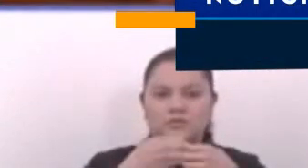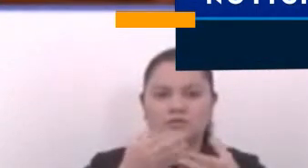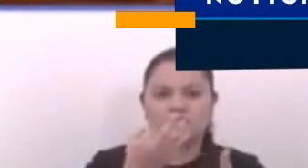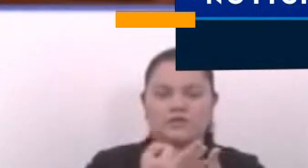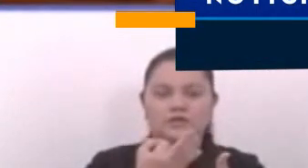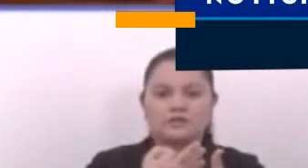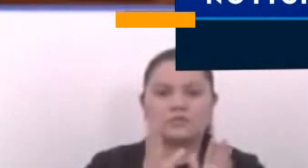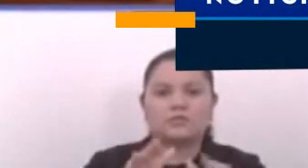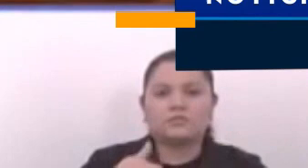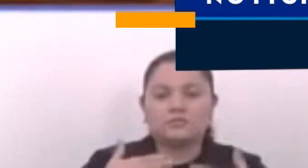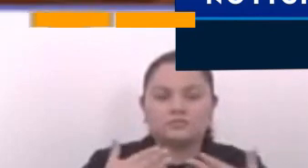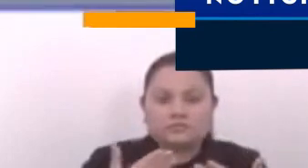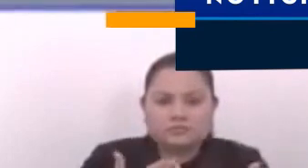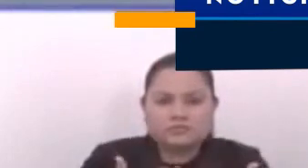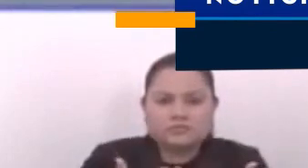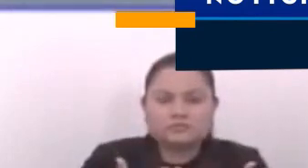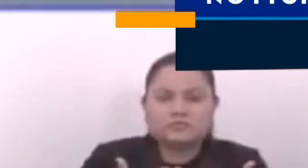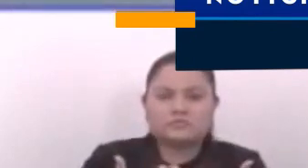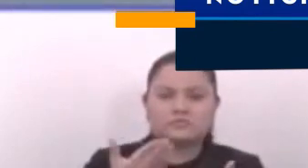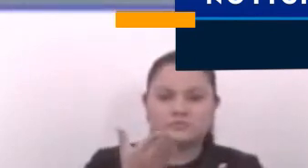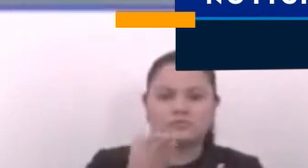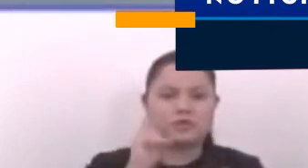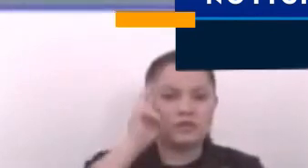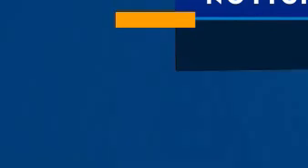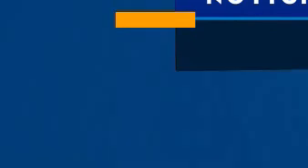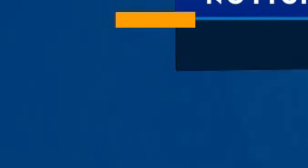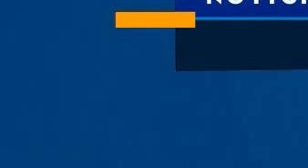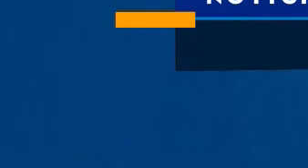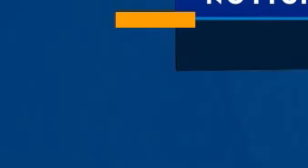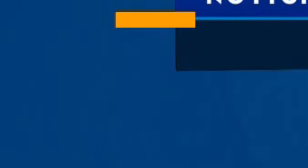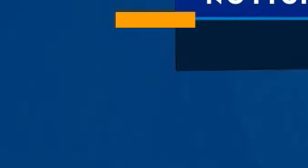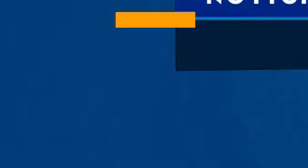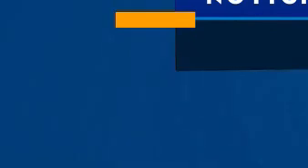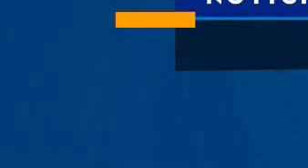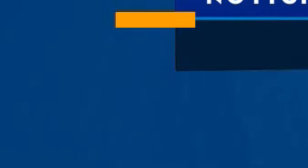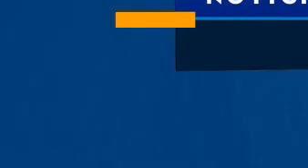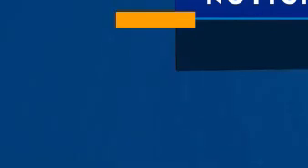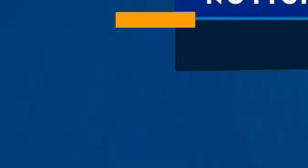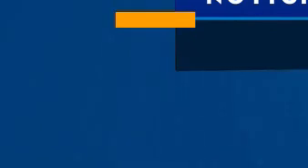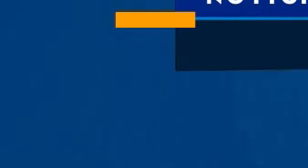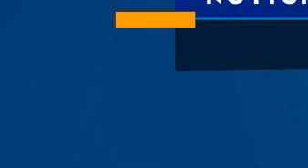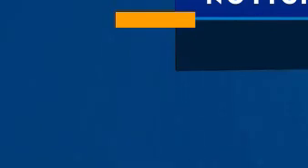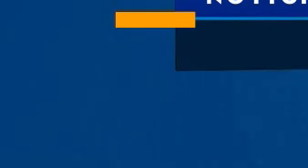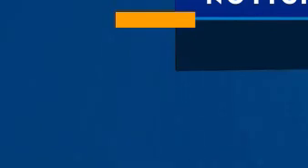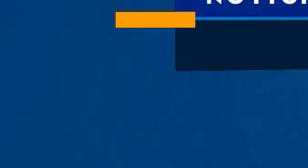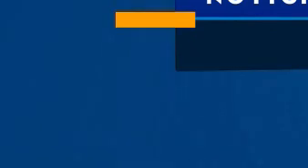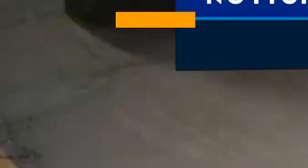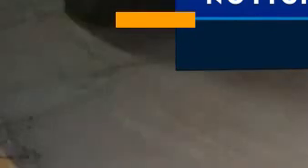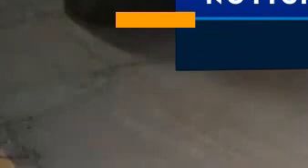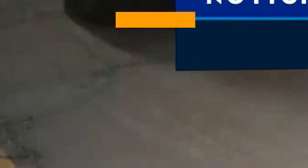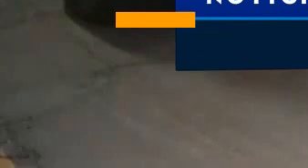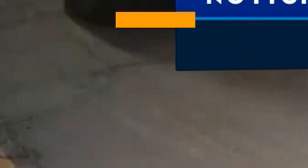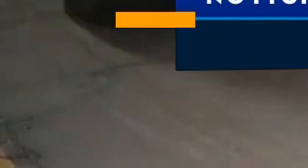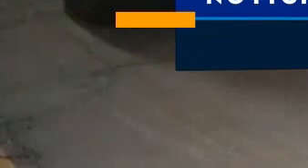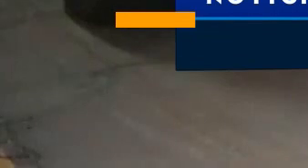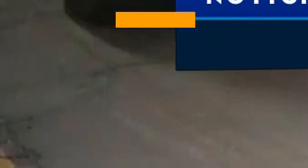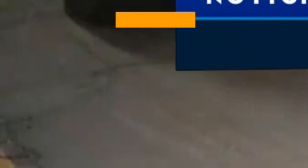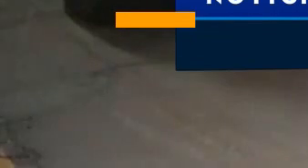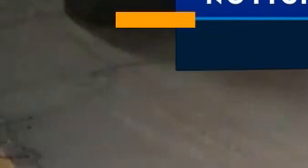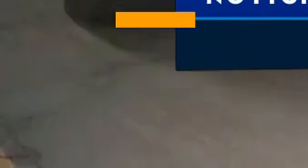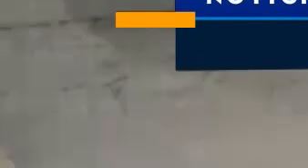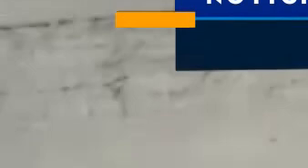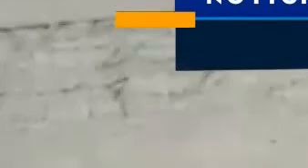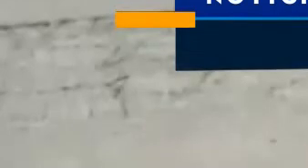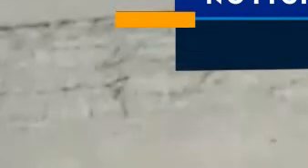retirados del proyecto de ley artículos encaminados a regular las tarjetas de regalo conocidas como give card así como las propinas y cobros por